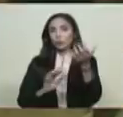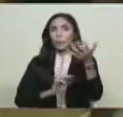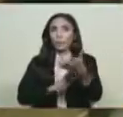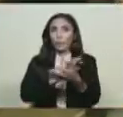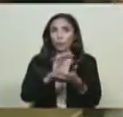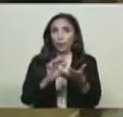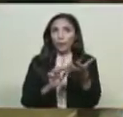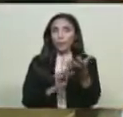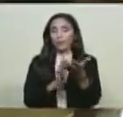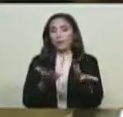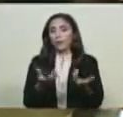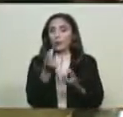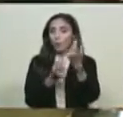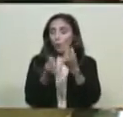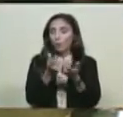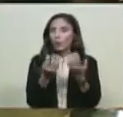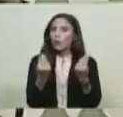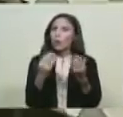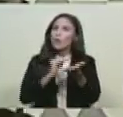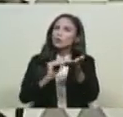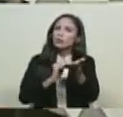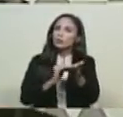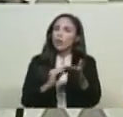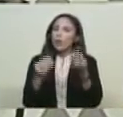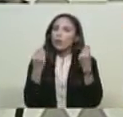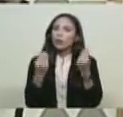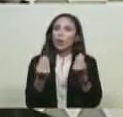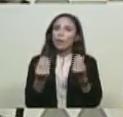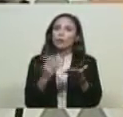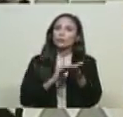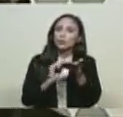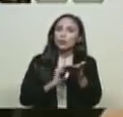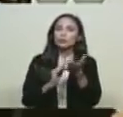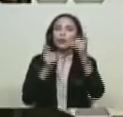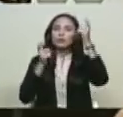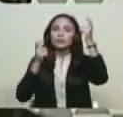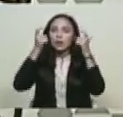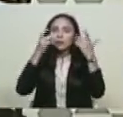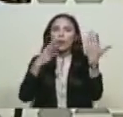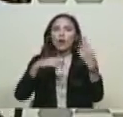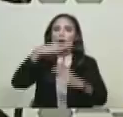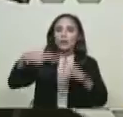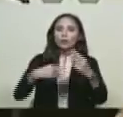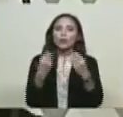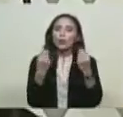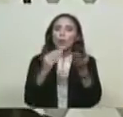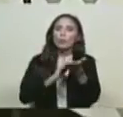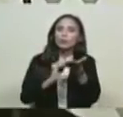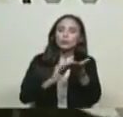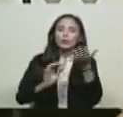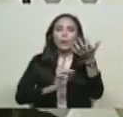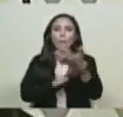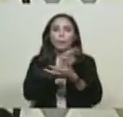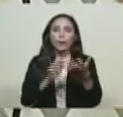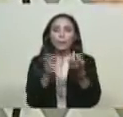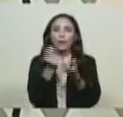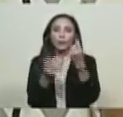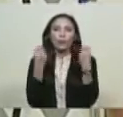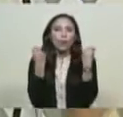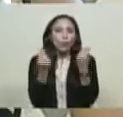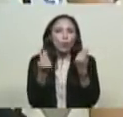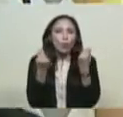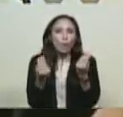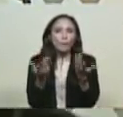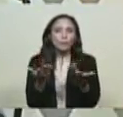guerra económica que vive el país. ¿Qué va a hacer entonces el chavismo y qué va a hacer usted en su campaña electoral